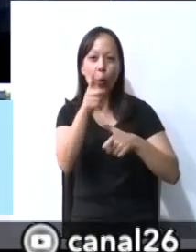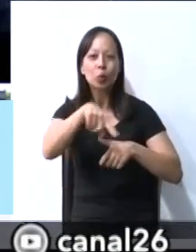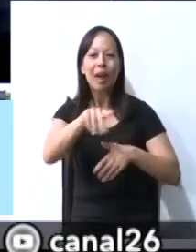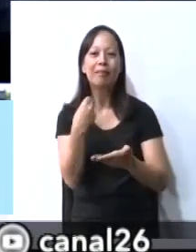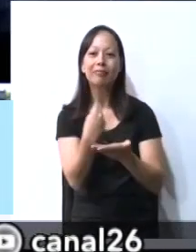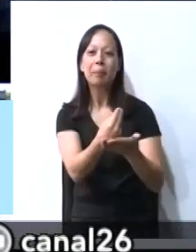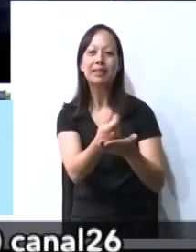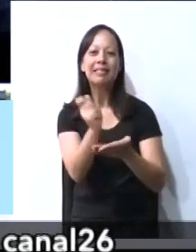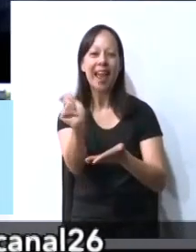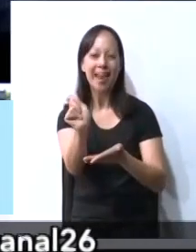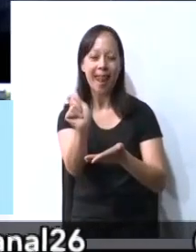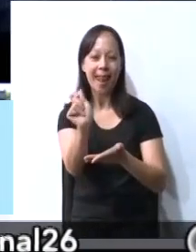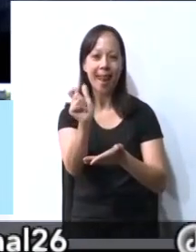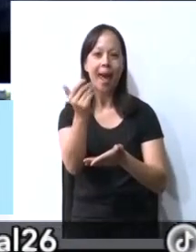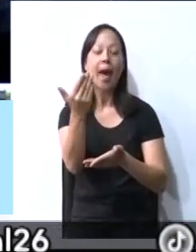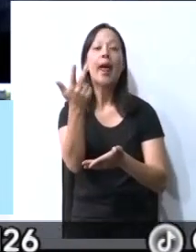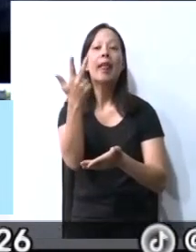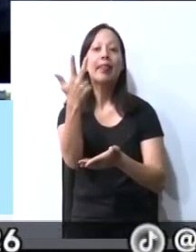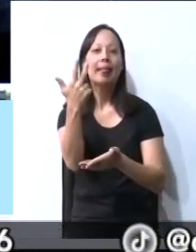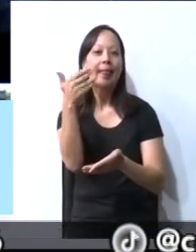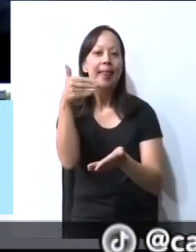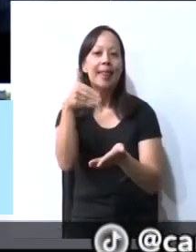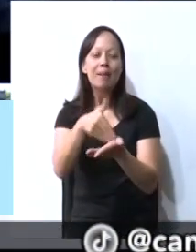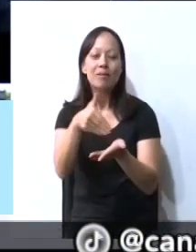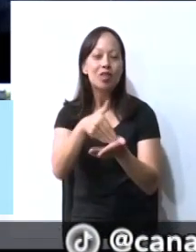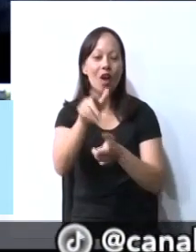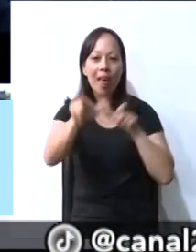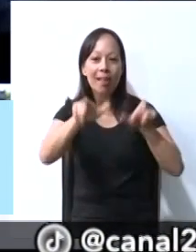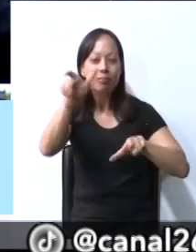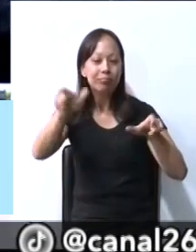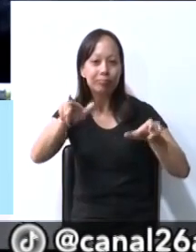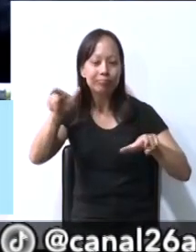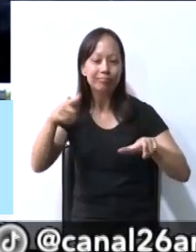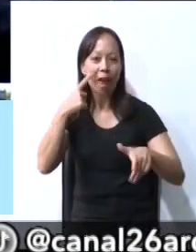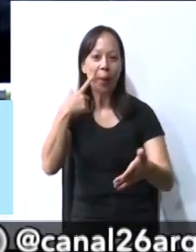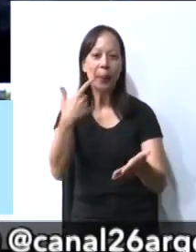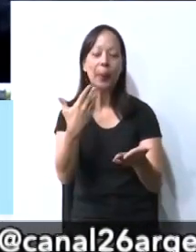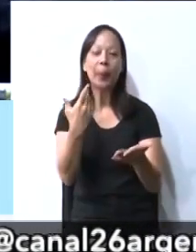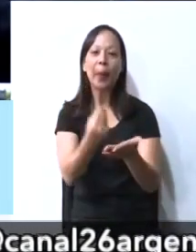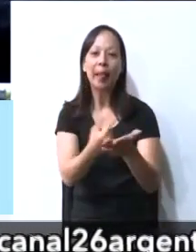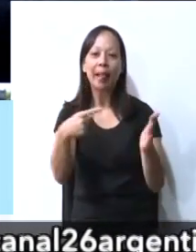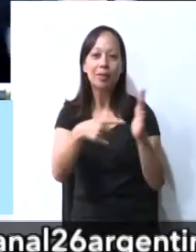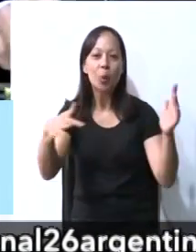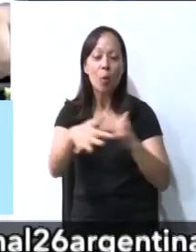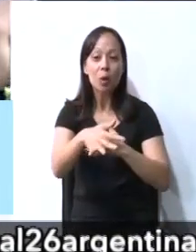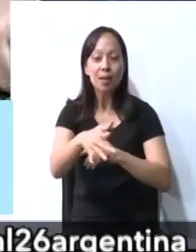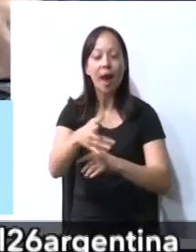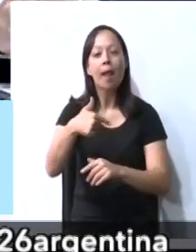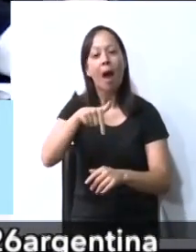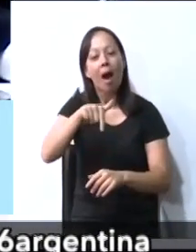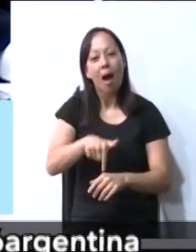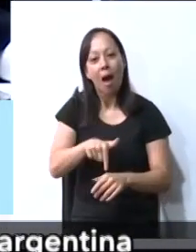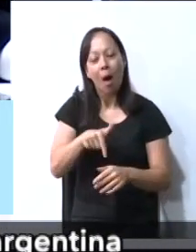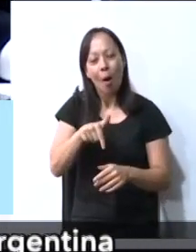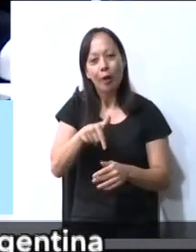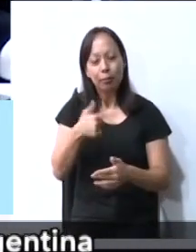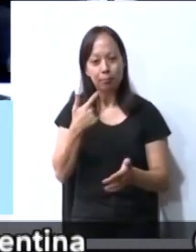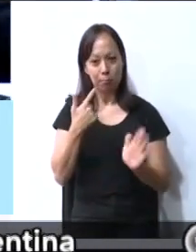porteños. Están acompañándome en esta última rendición de cuentas que me toca hacer todos los